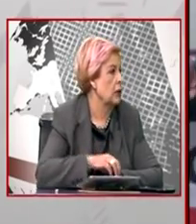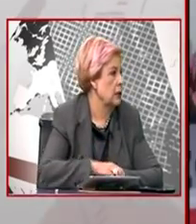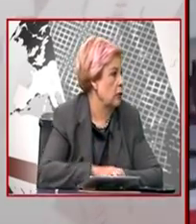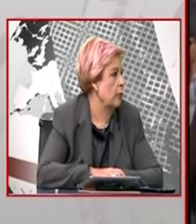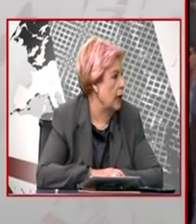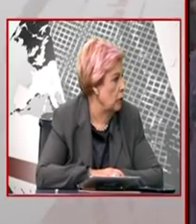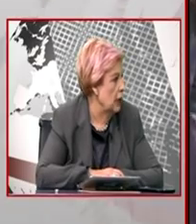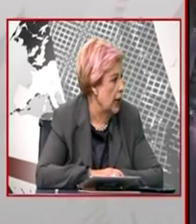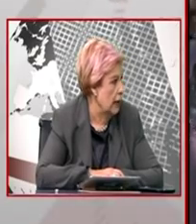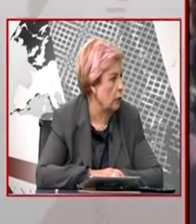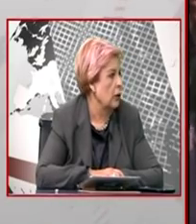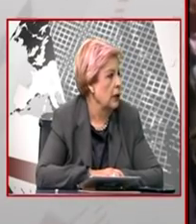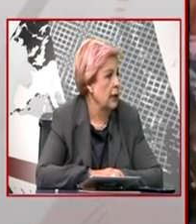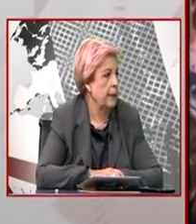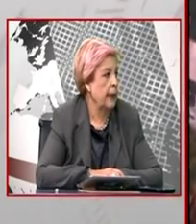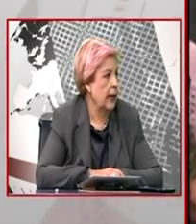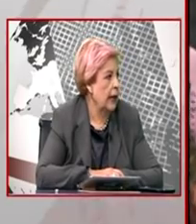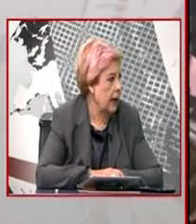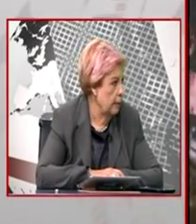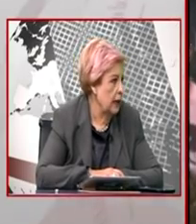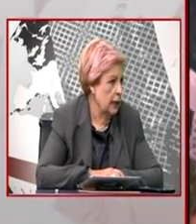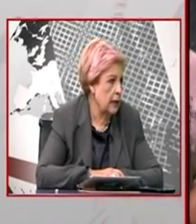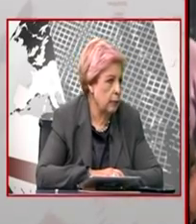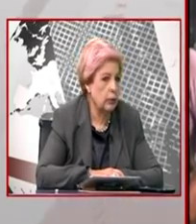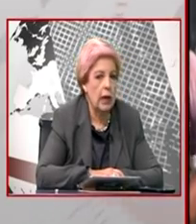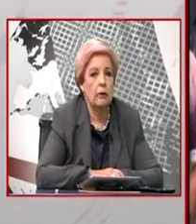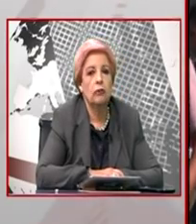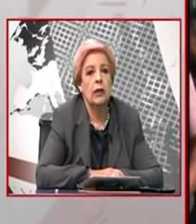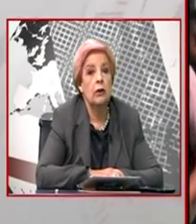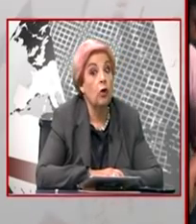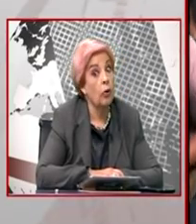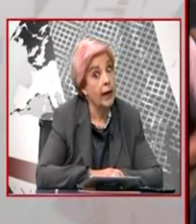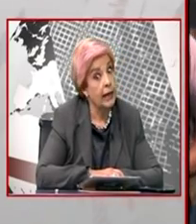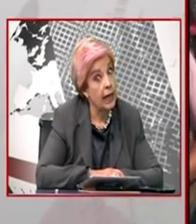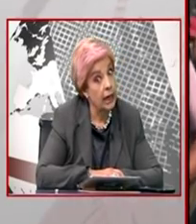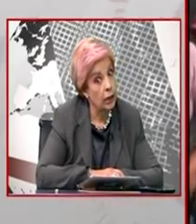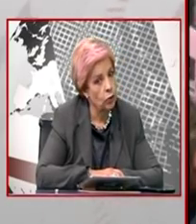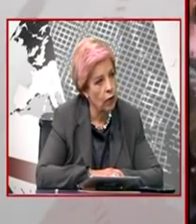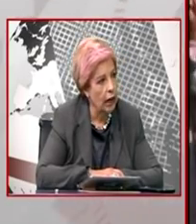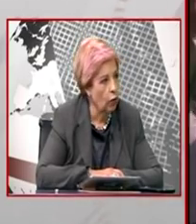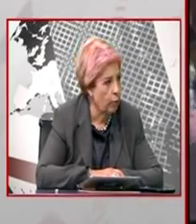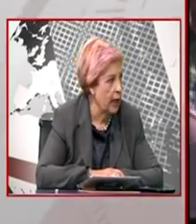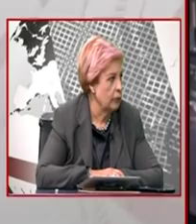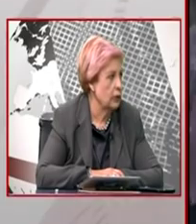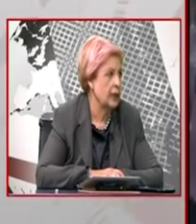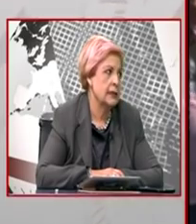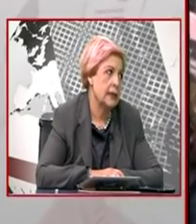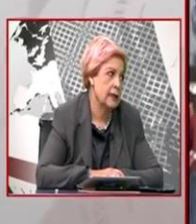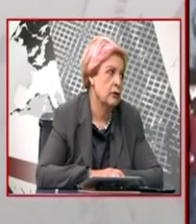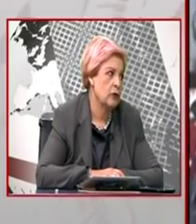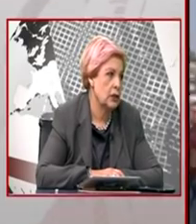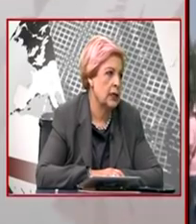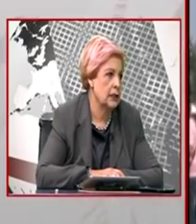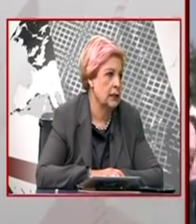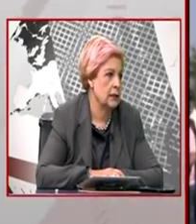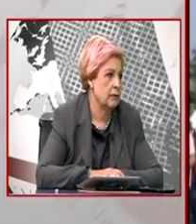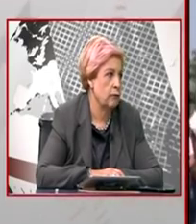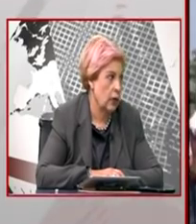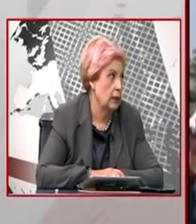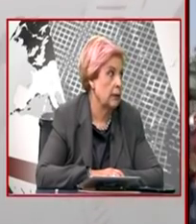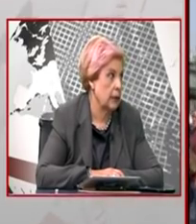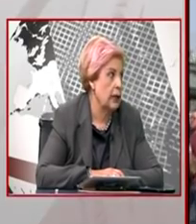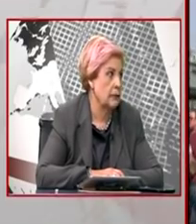dijo el señor mario delgado de la cámara de diputados que dijo no va a quedar ni una coma o sea decir eso si es